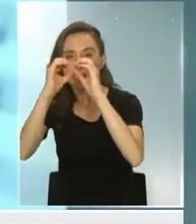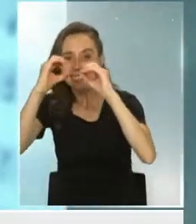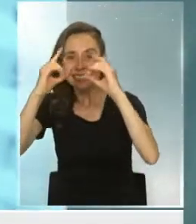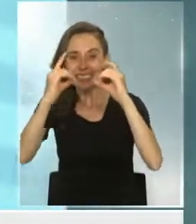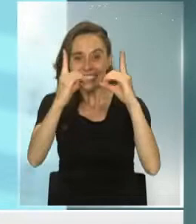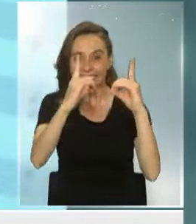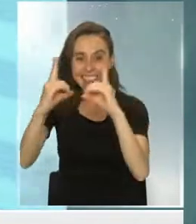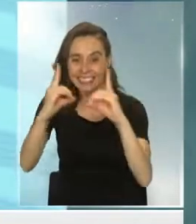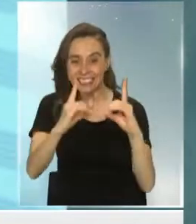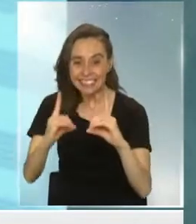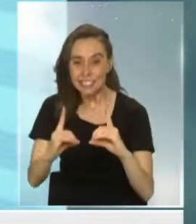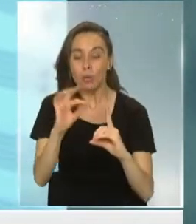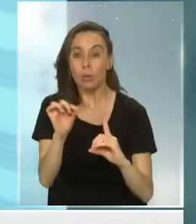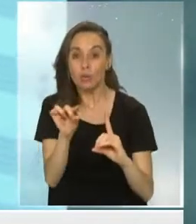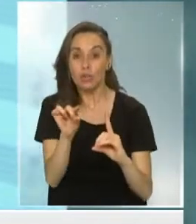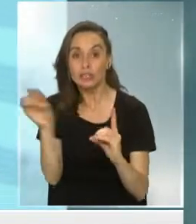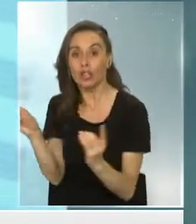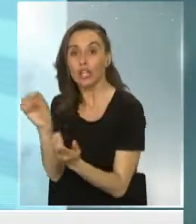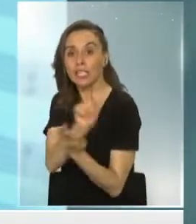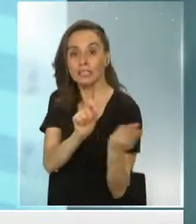Esa es la melodía de la voz.